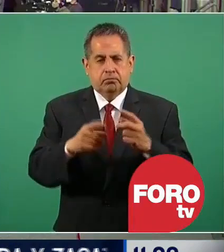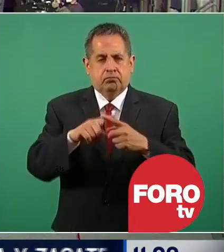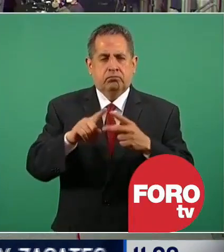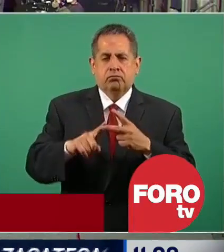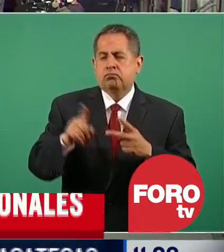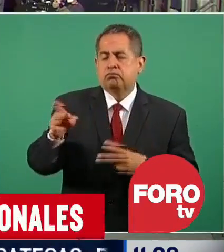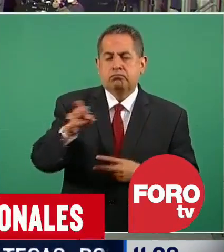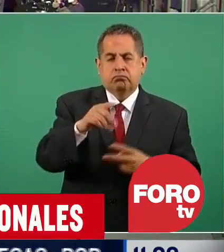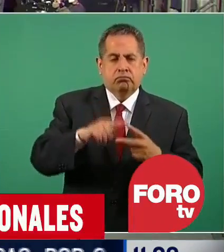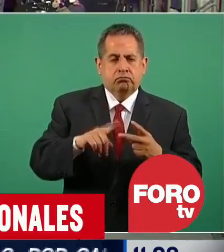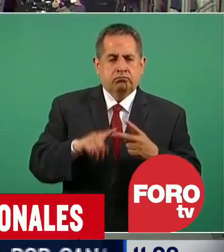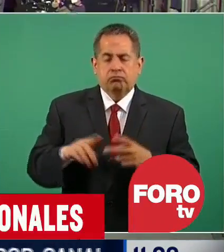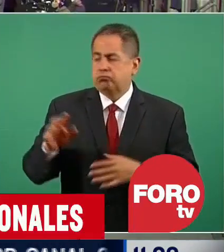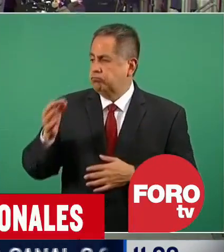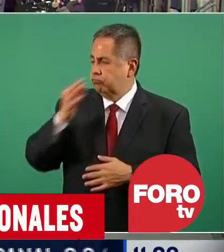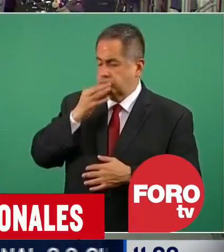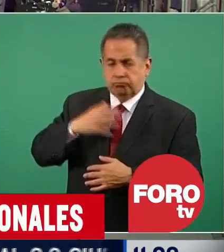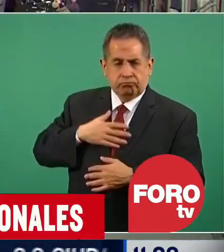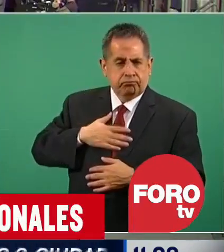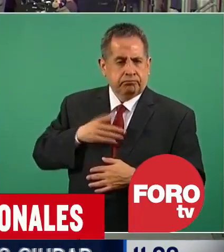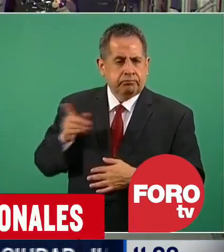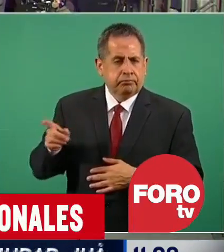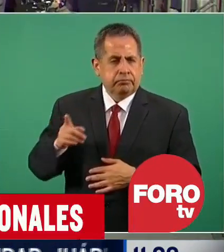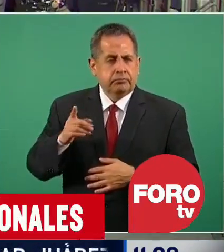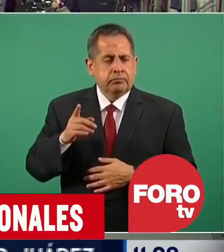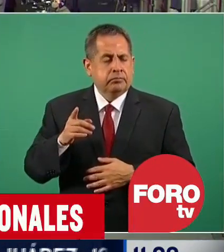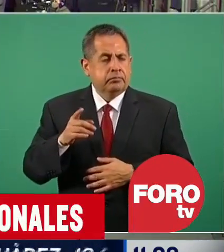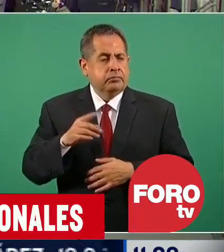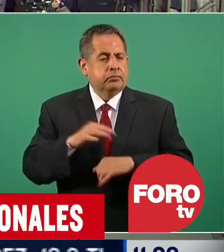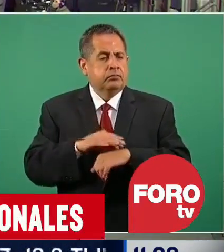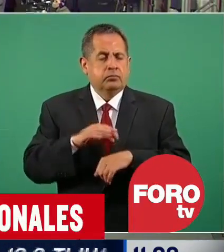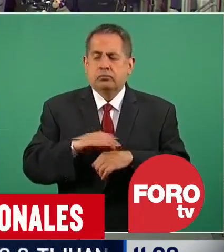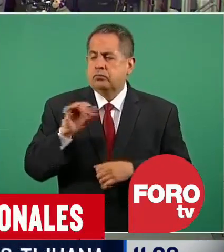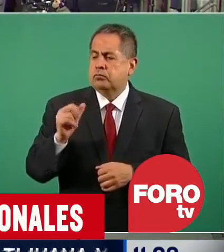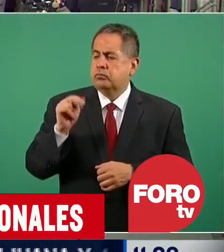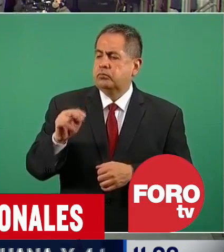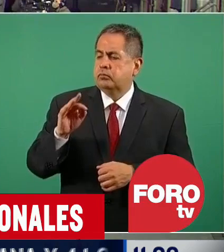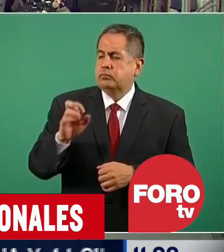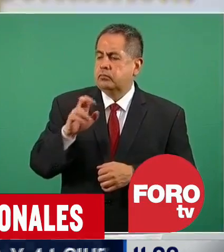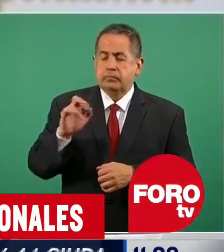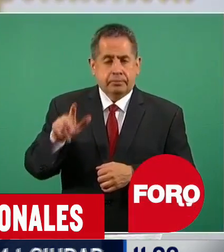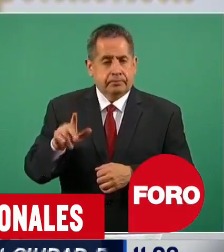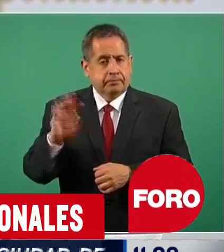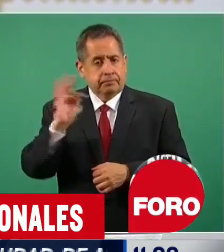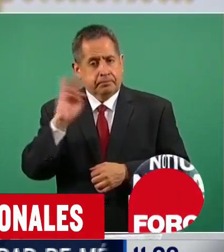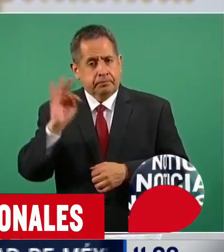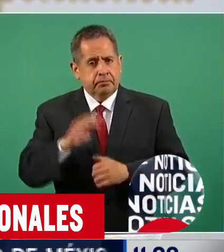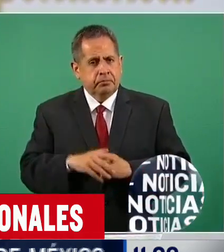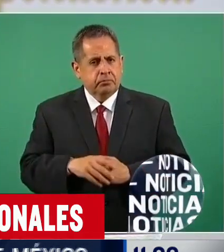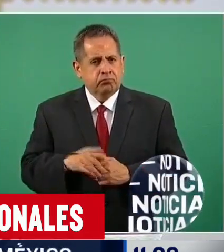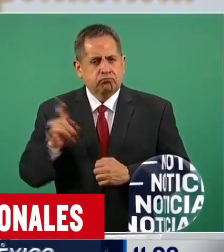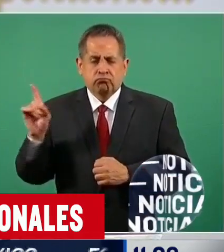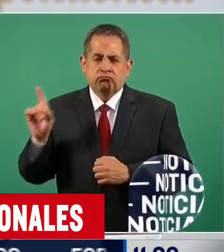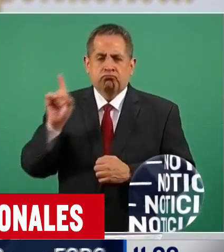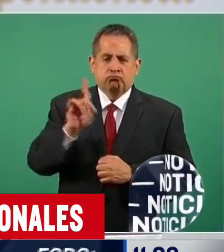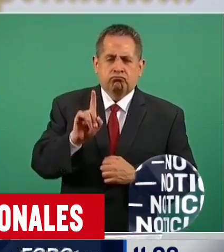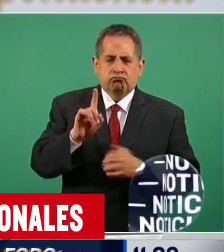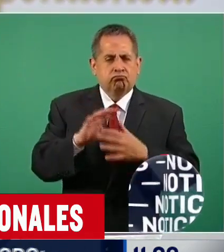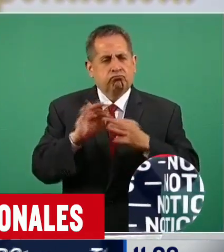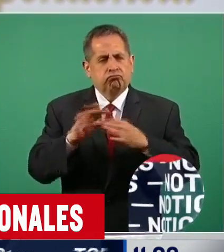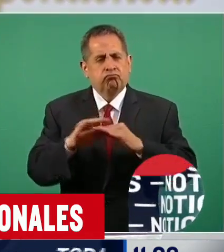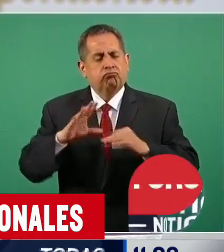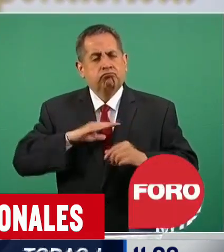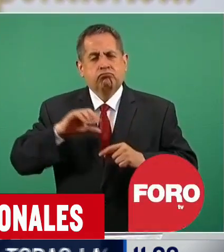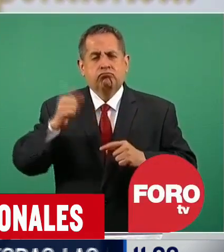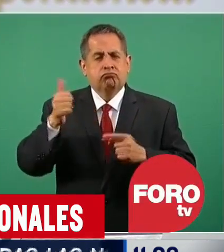La Secretaría de Gobernación dijo también que el estado de salud del presidente es información sensible que está protegida por la Ley General de Datos